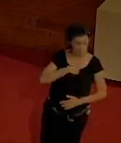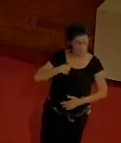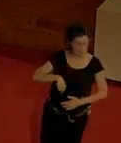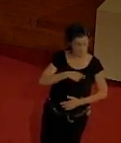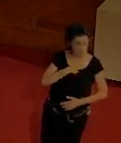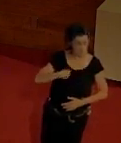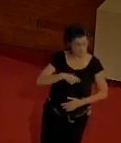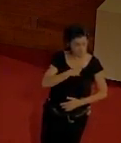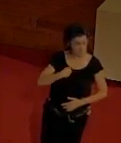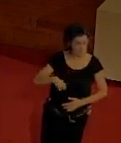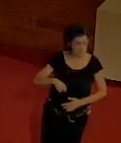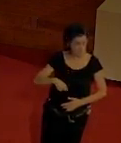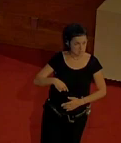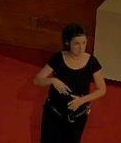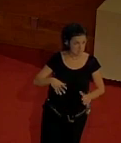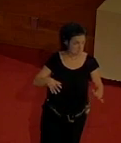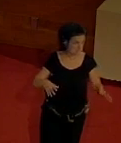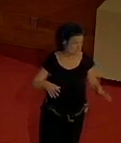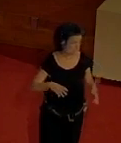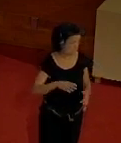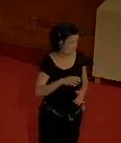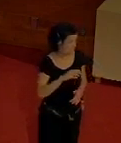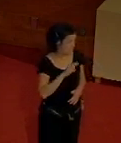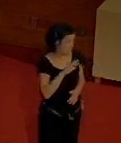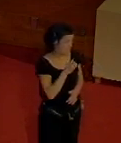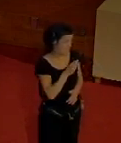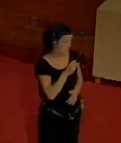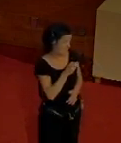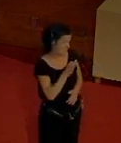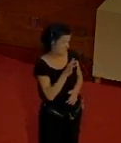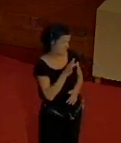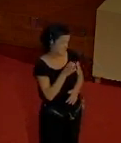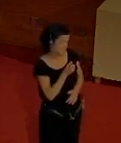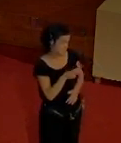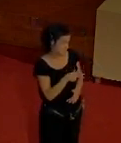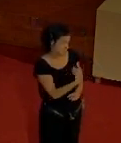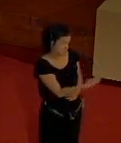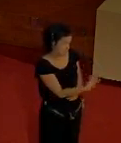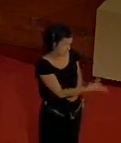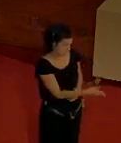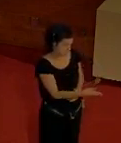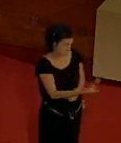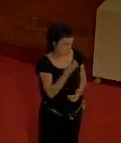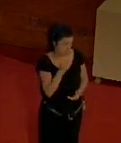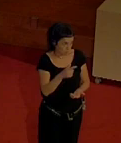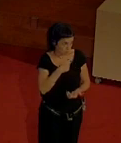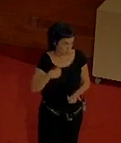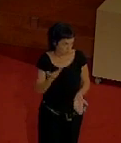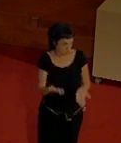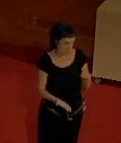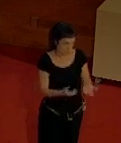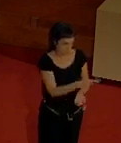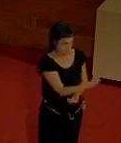no hay otro lo de Pakistán es una cosa pequeña para India Comparado con lo de China acerdo por lo tanto suena raro que